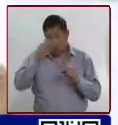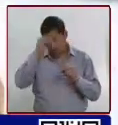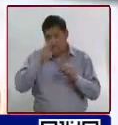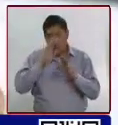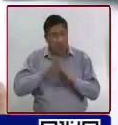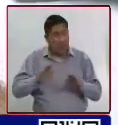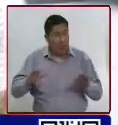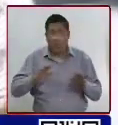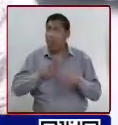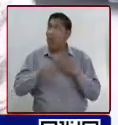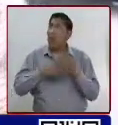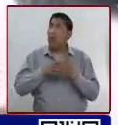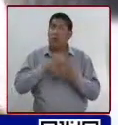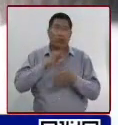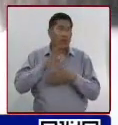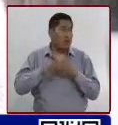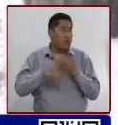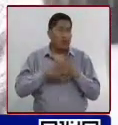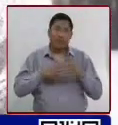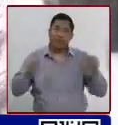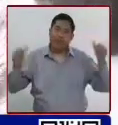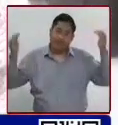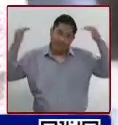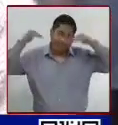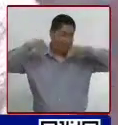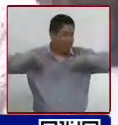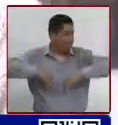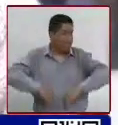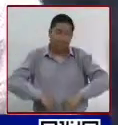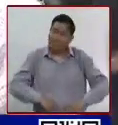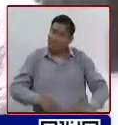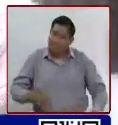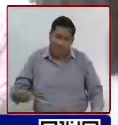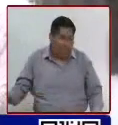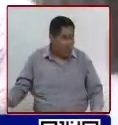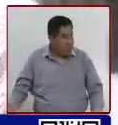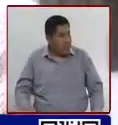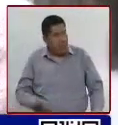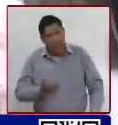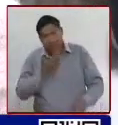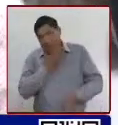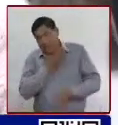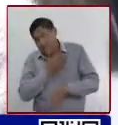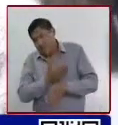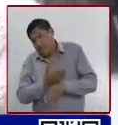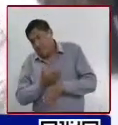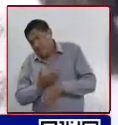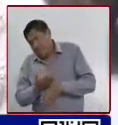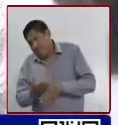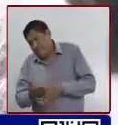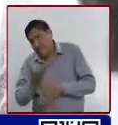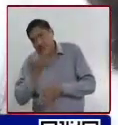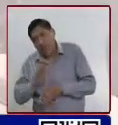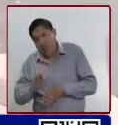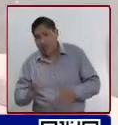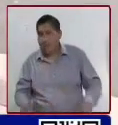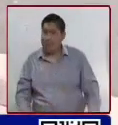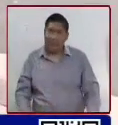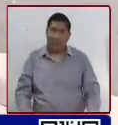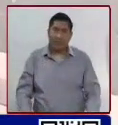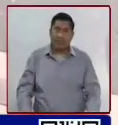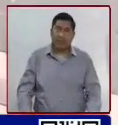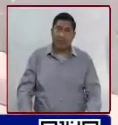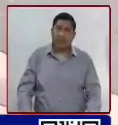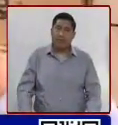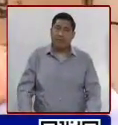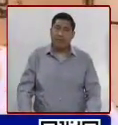sea, ya todo ha bajado a un mundo más... ¿Cómo lo digo? Un mundo malo, así.